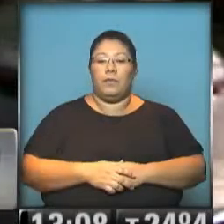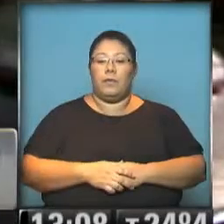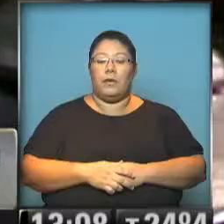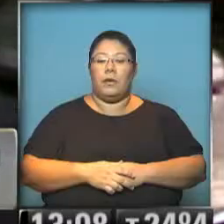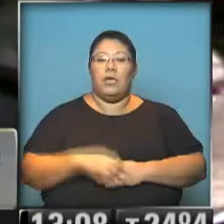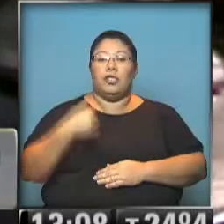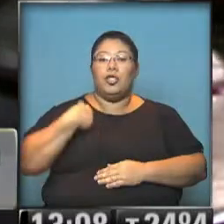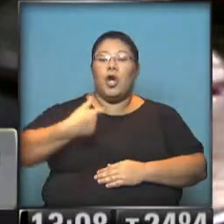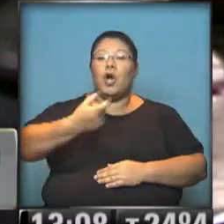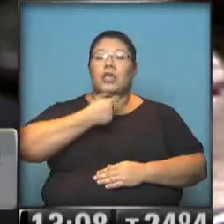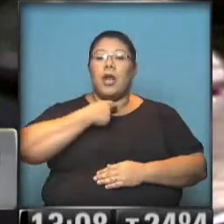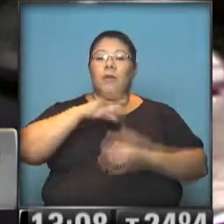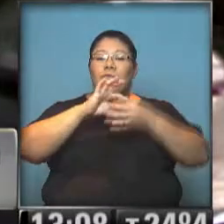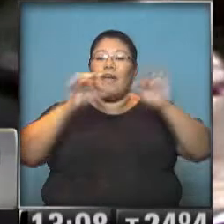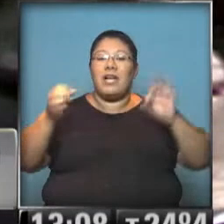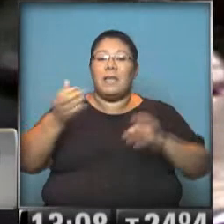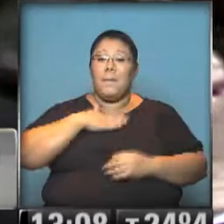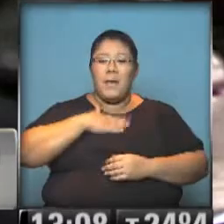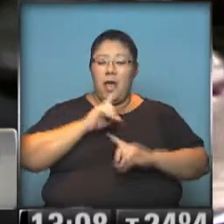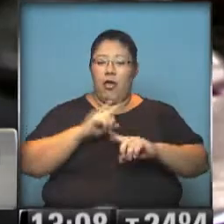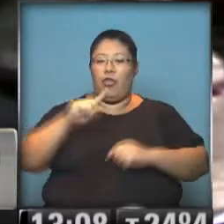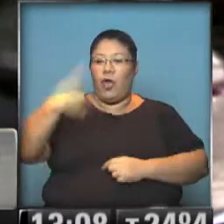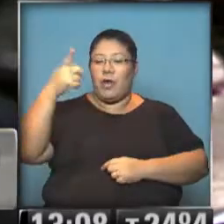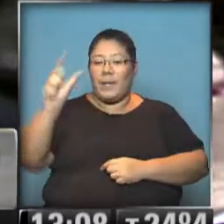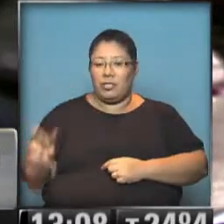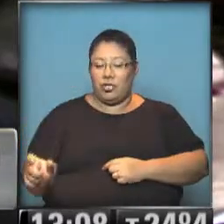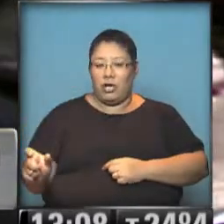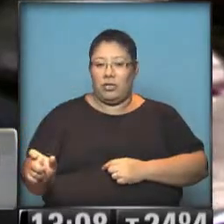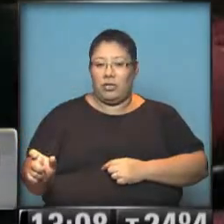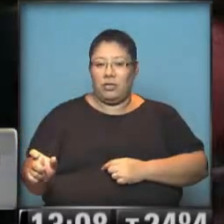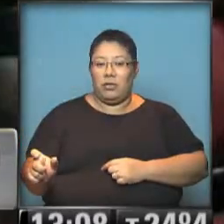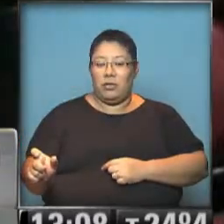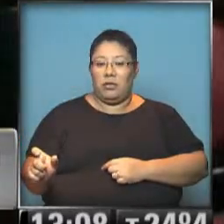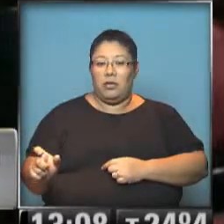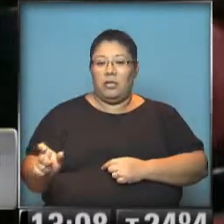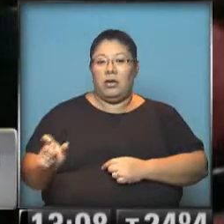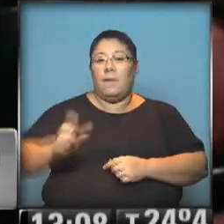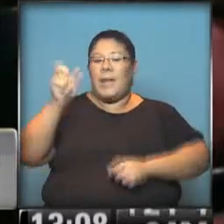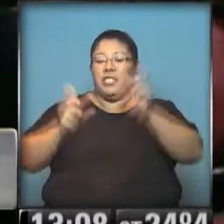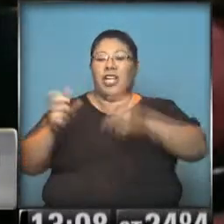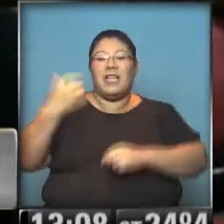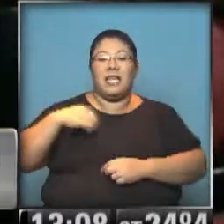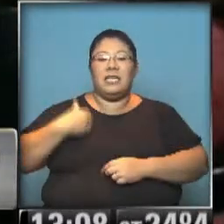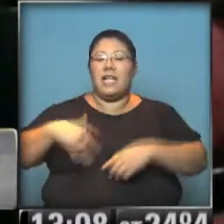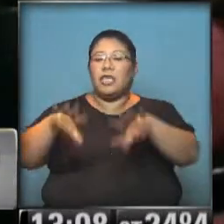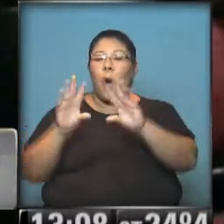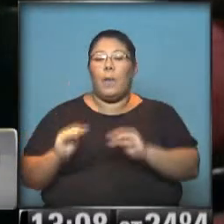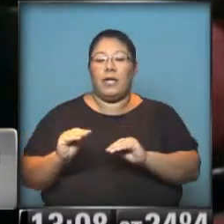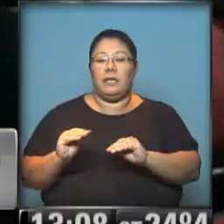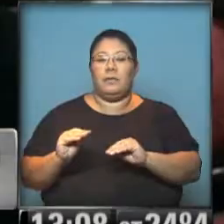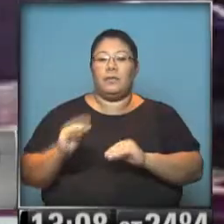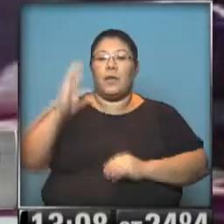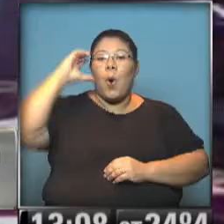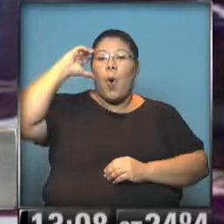Quiero utilizar una frase que no me pertenece, porque pertenece ya a todo el pueblo argentino. Señores jueces,